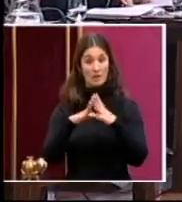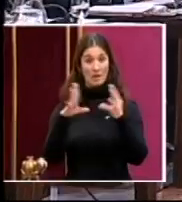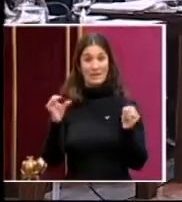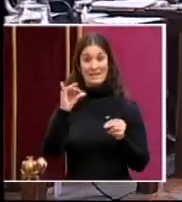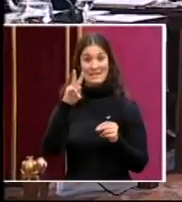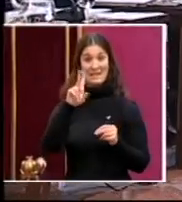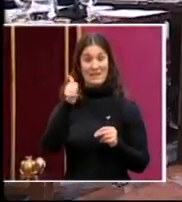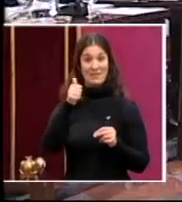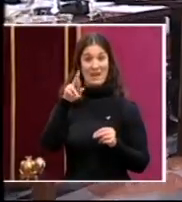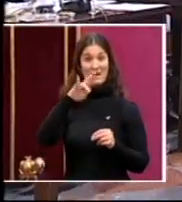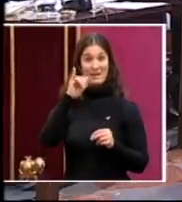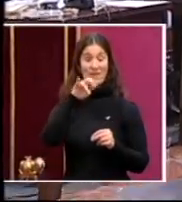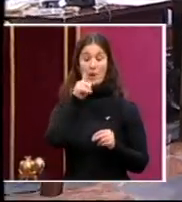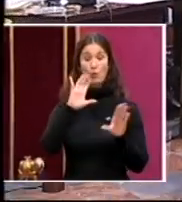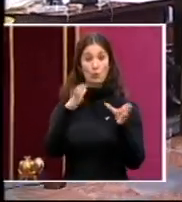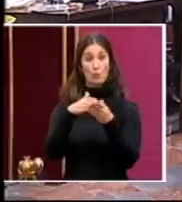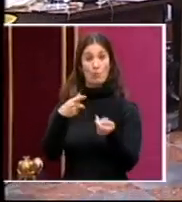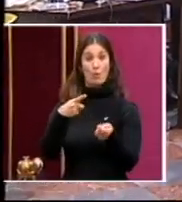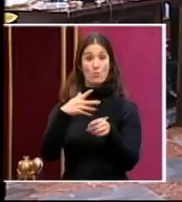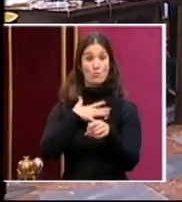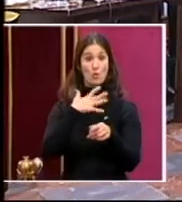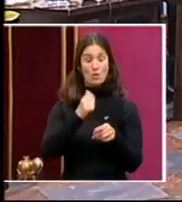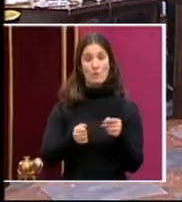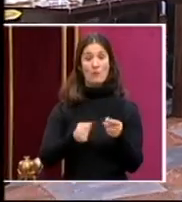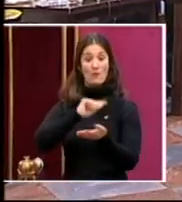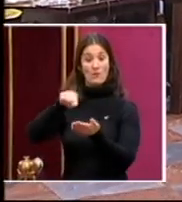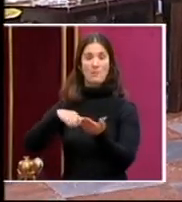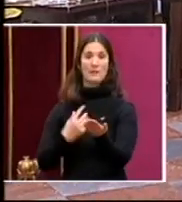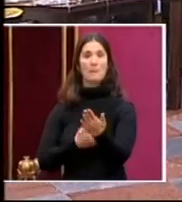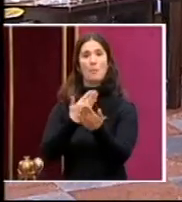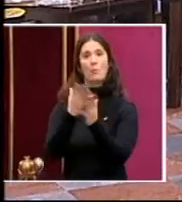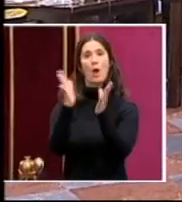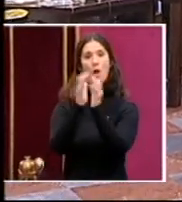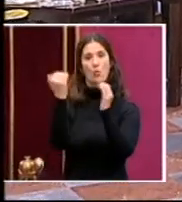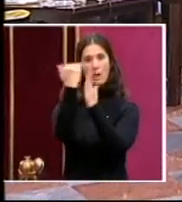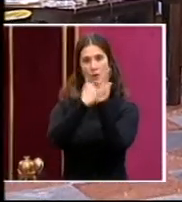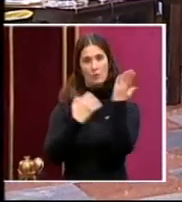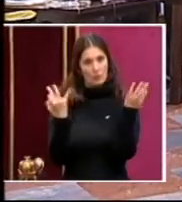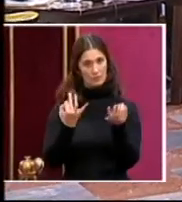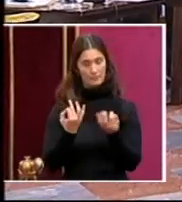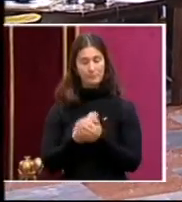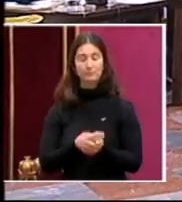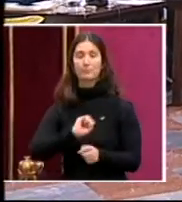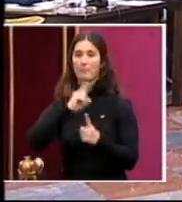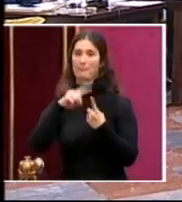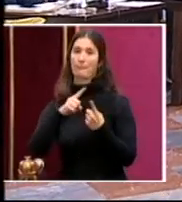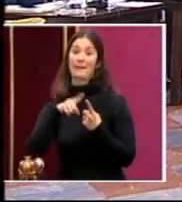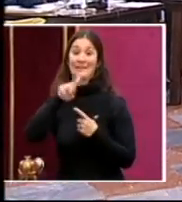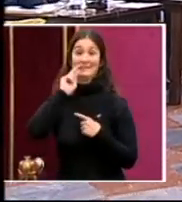Rivera, los grupos municipales firmantes proponemos los siguientes acuerdos. Primero, condenar